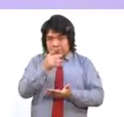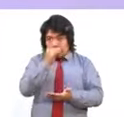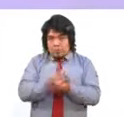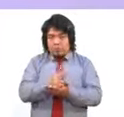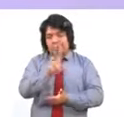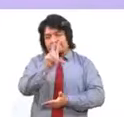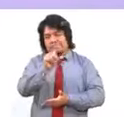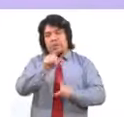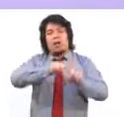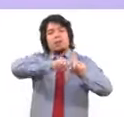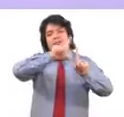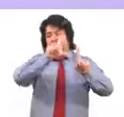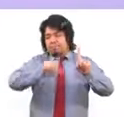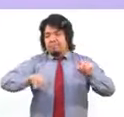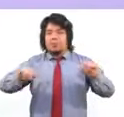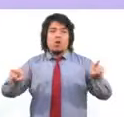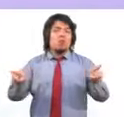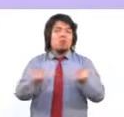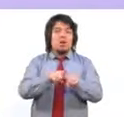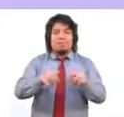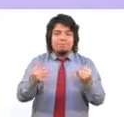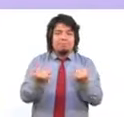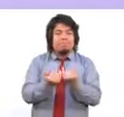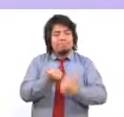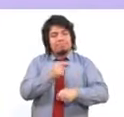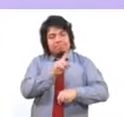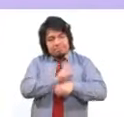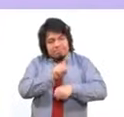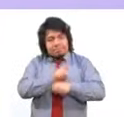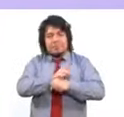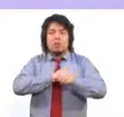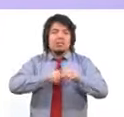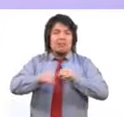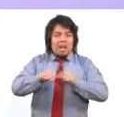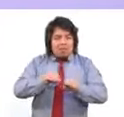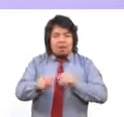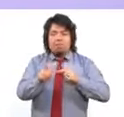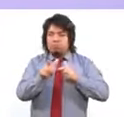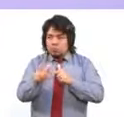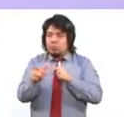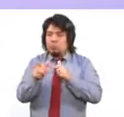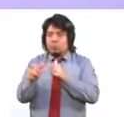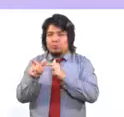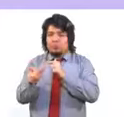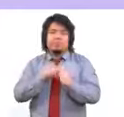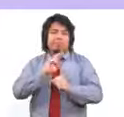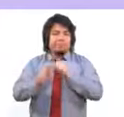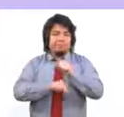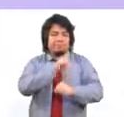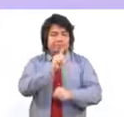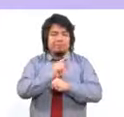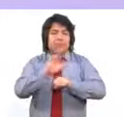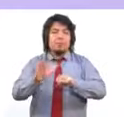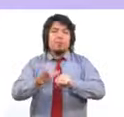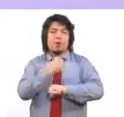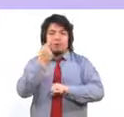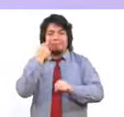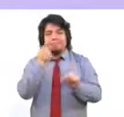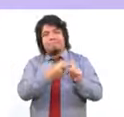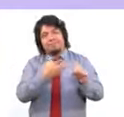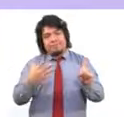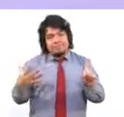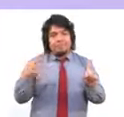de cuentas, un trabajo continuo, un compromiso al más alto nivel para tener objetivos